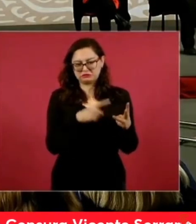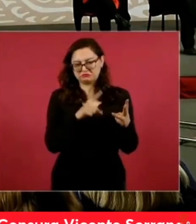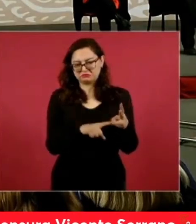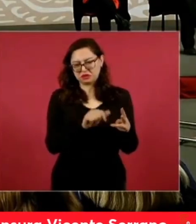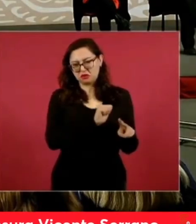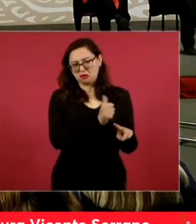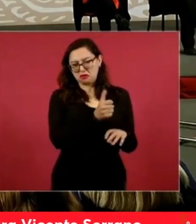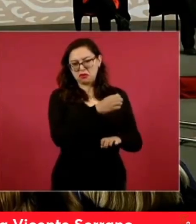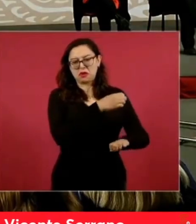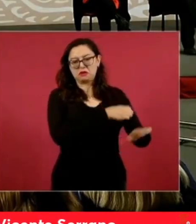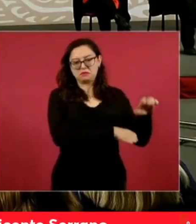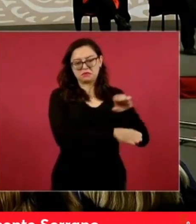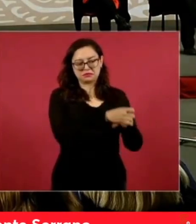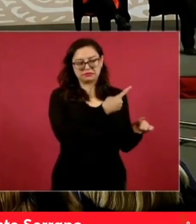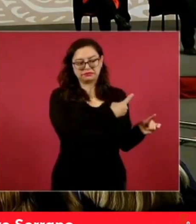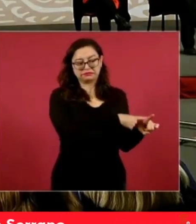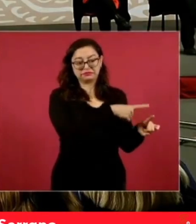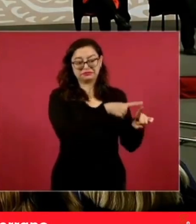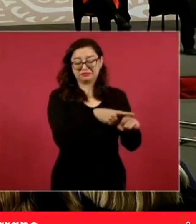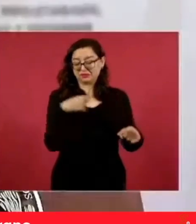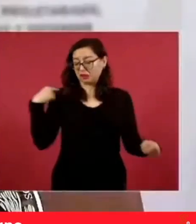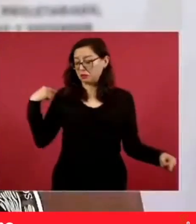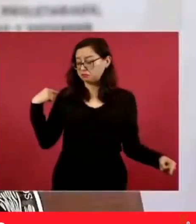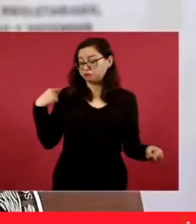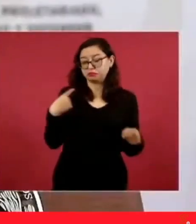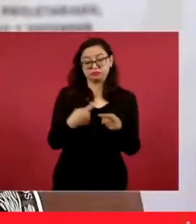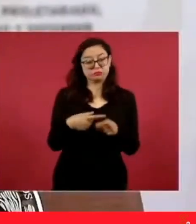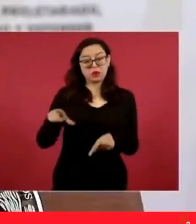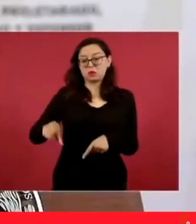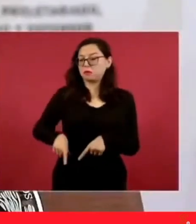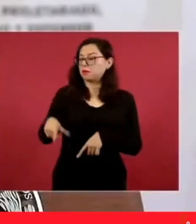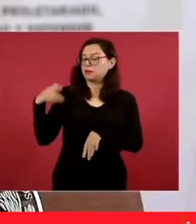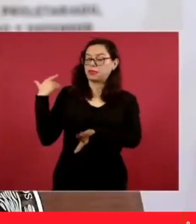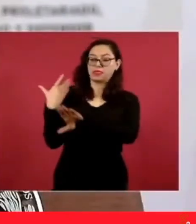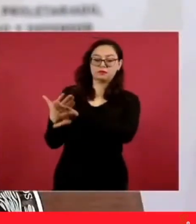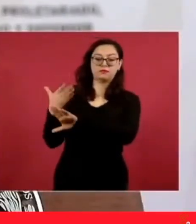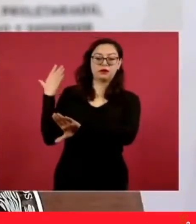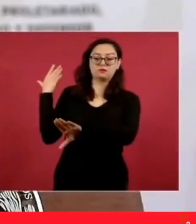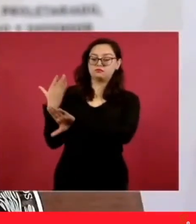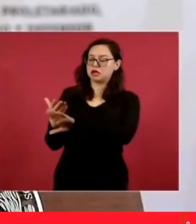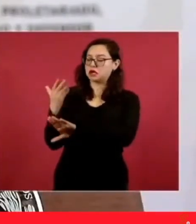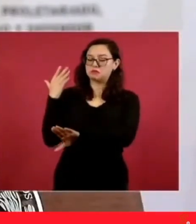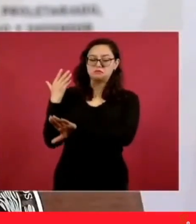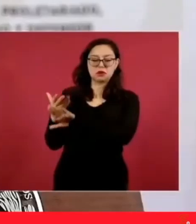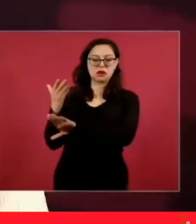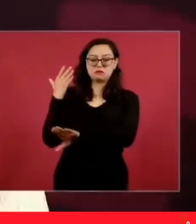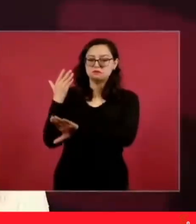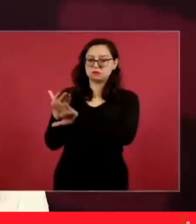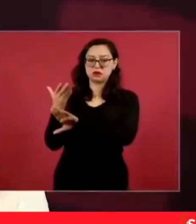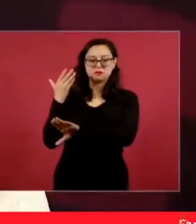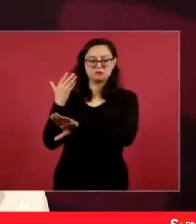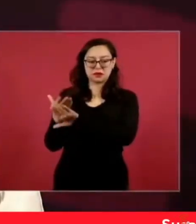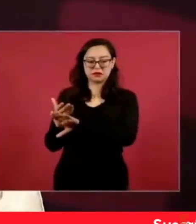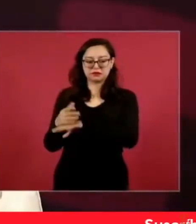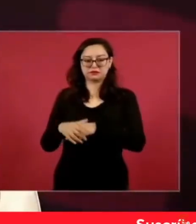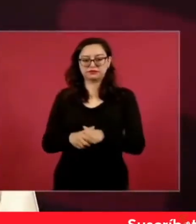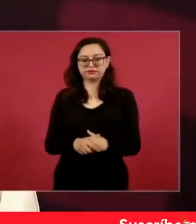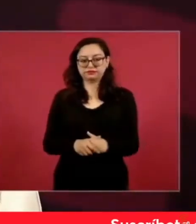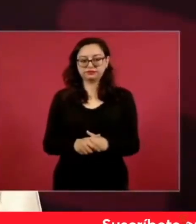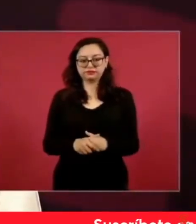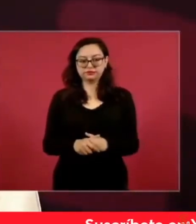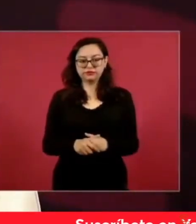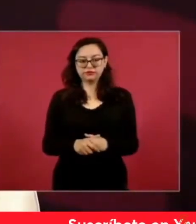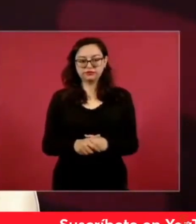dedicado a cuestionar las políticas del presidente Andrés Manuel López Obrador desde el inicio del sexenio. ¿No